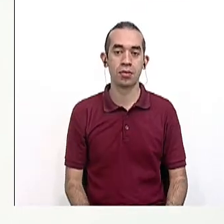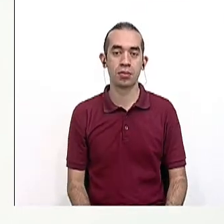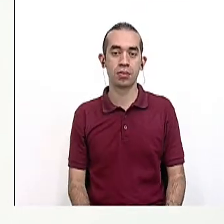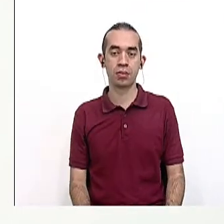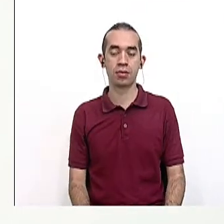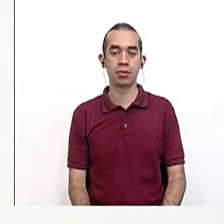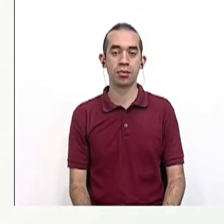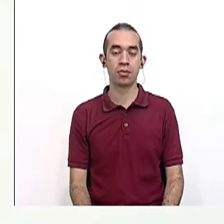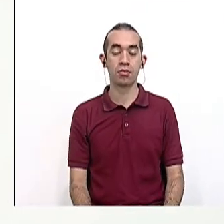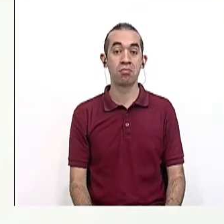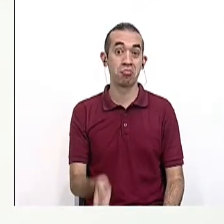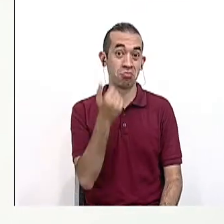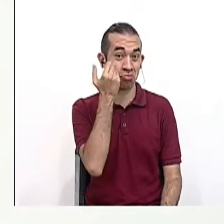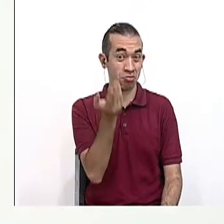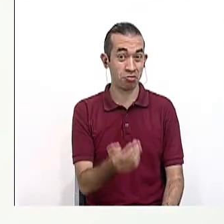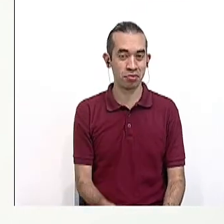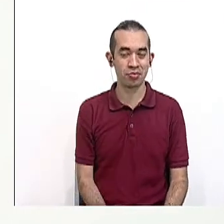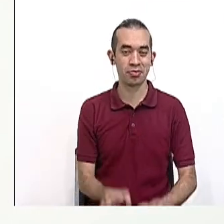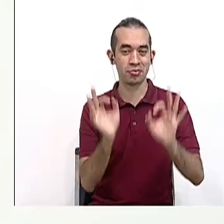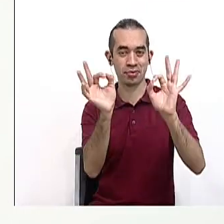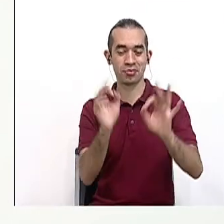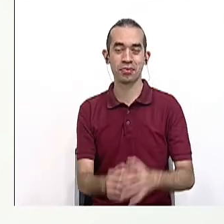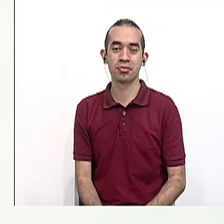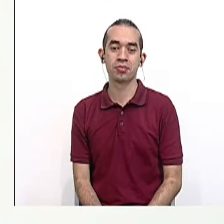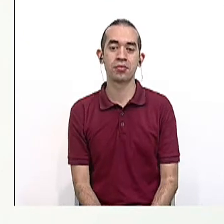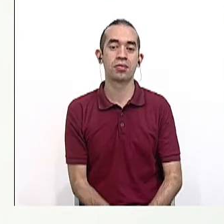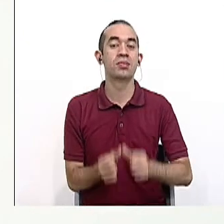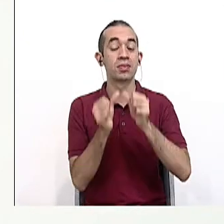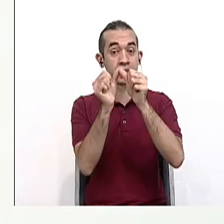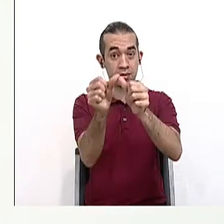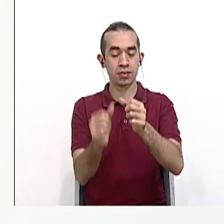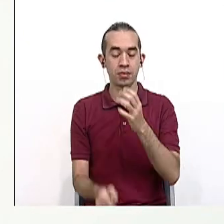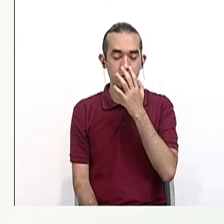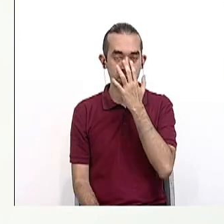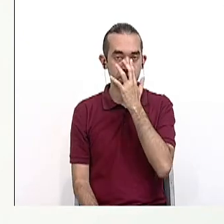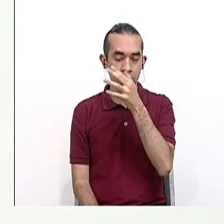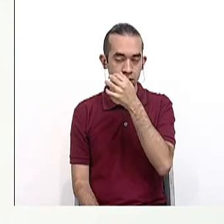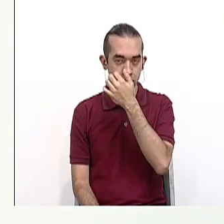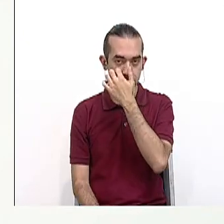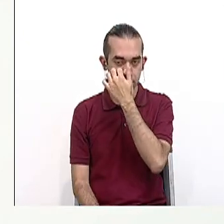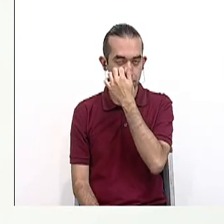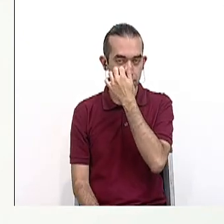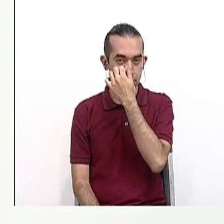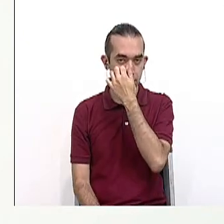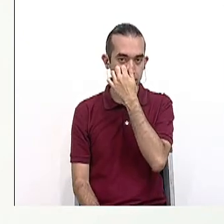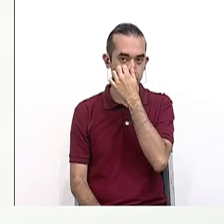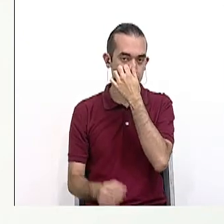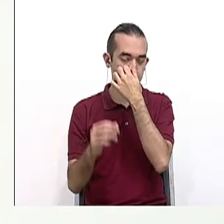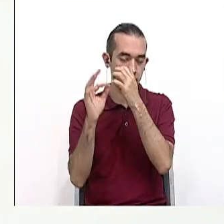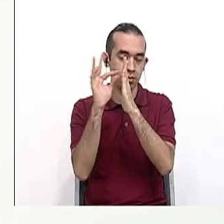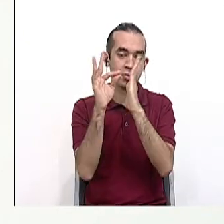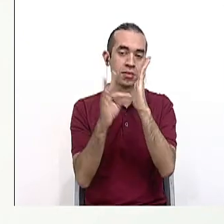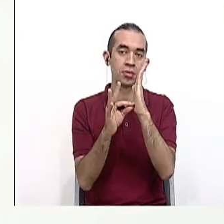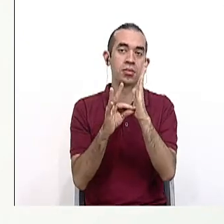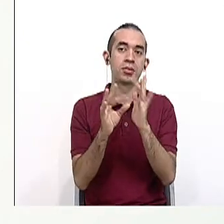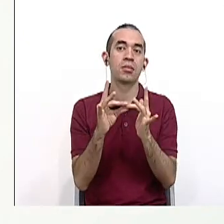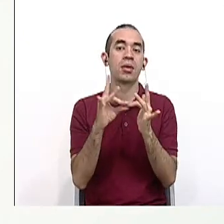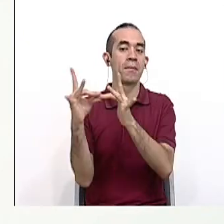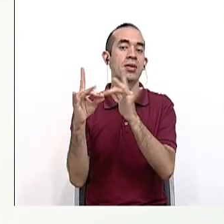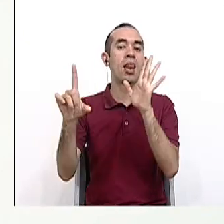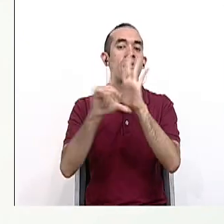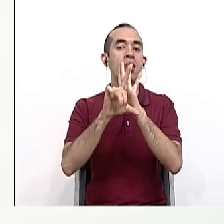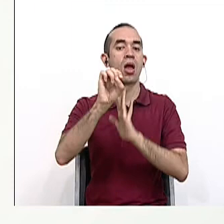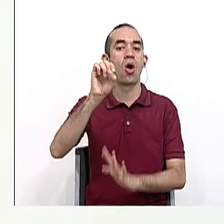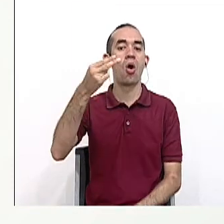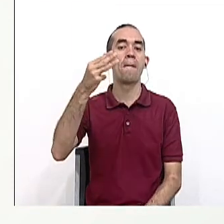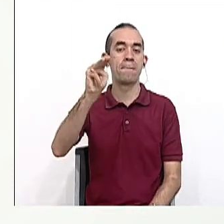eléctrica. Sencillo. Muy bien, vamos a continuar con la fórmula. La fórmula principal de la ley de Ohm nos